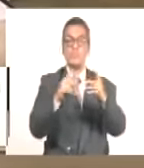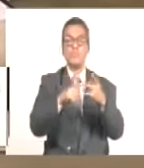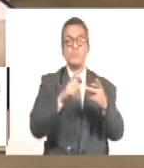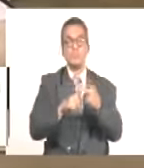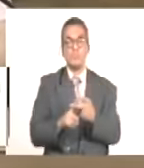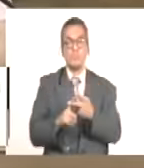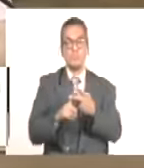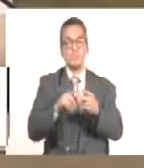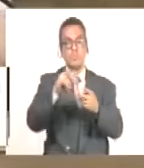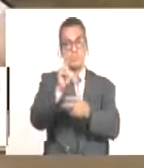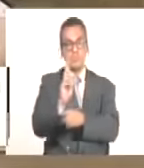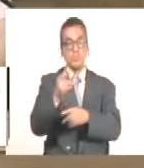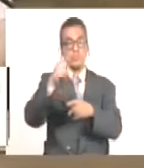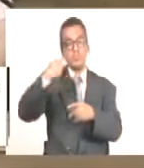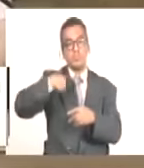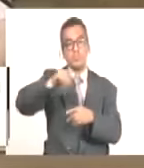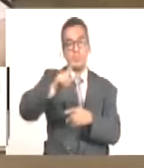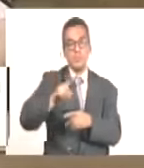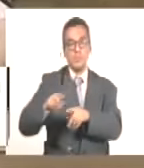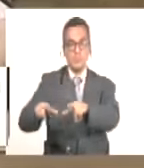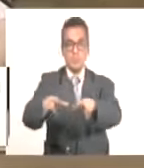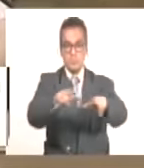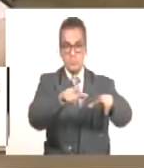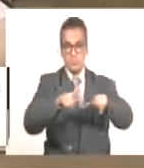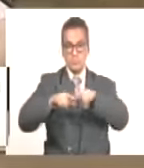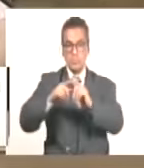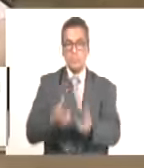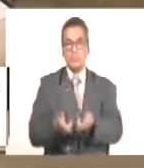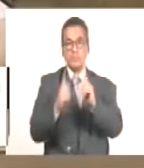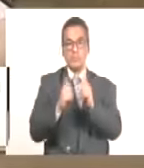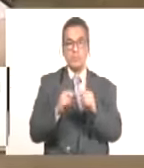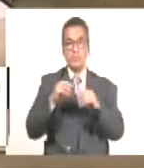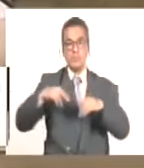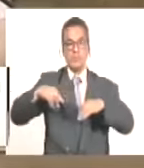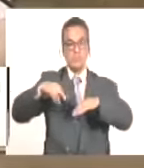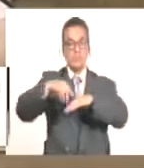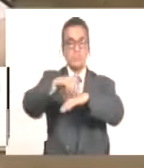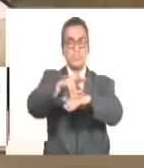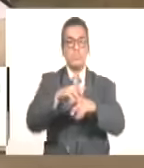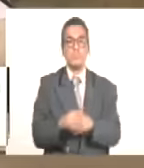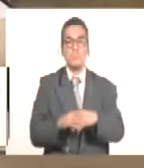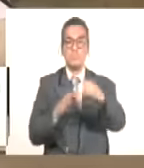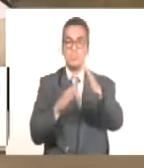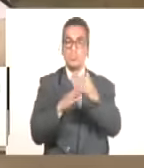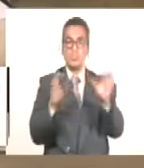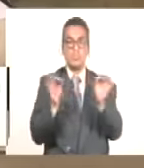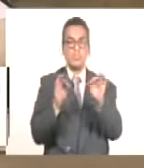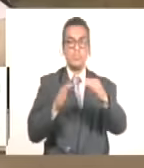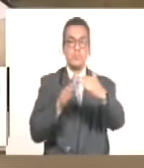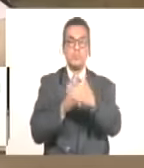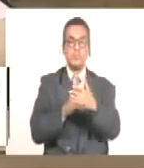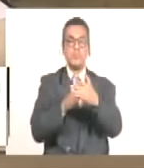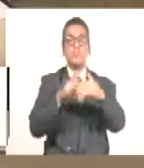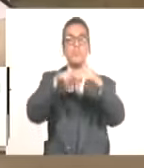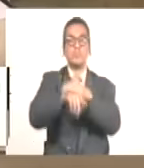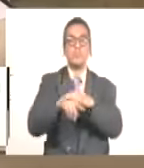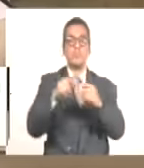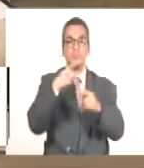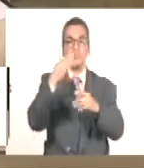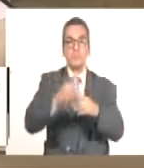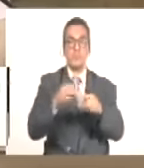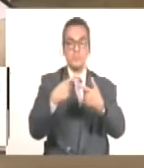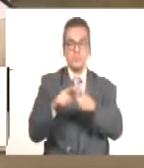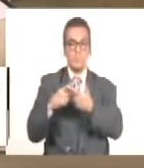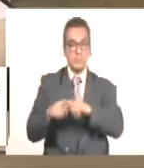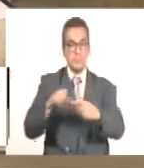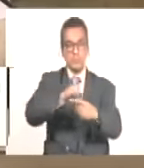medios urbanos tendrán áreas que permitan desplazamientos sin obstáculos ni barreras y el acceso seguro a los